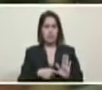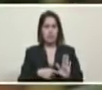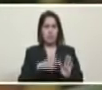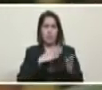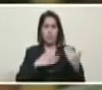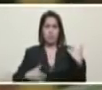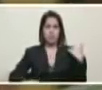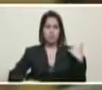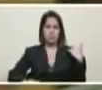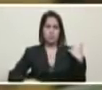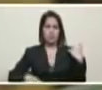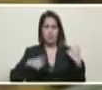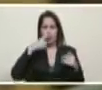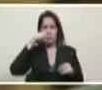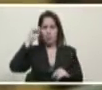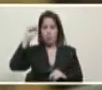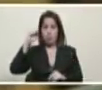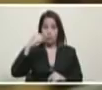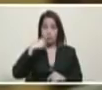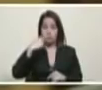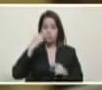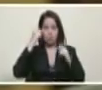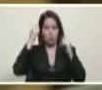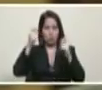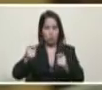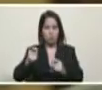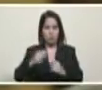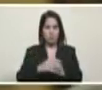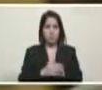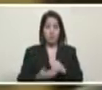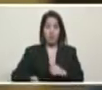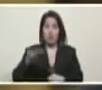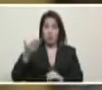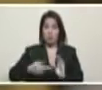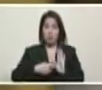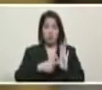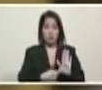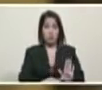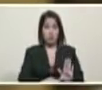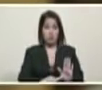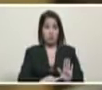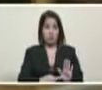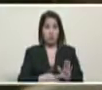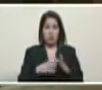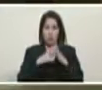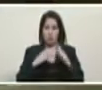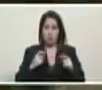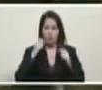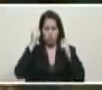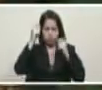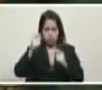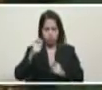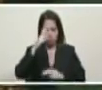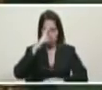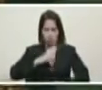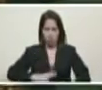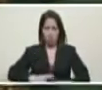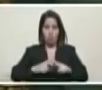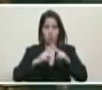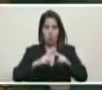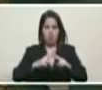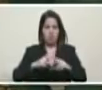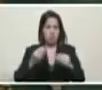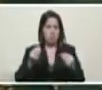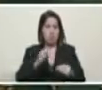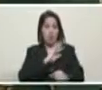Nicolás Maduro Moros. Es importante destacar que estos reconocimientos es parte de